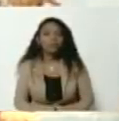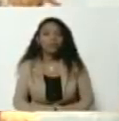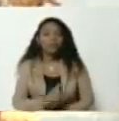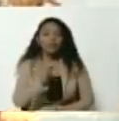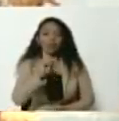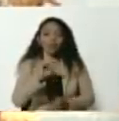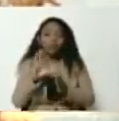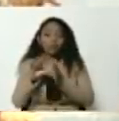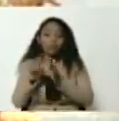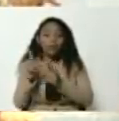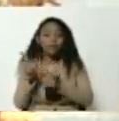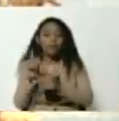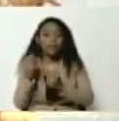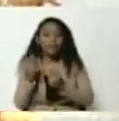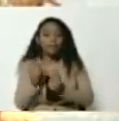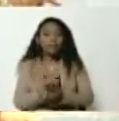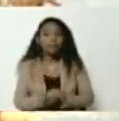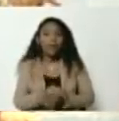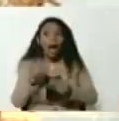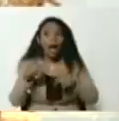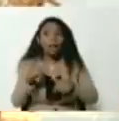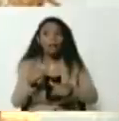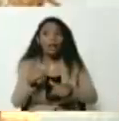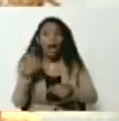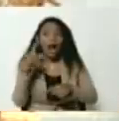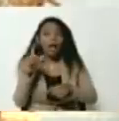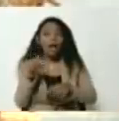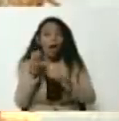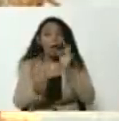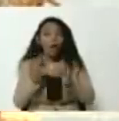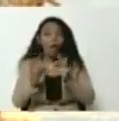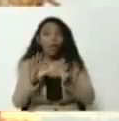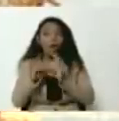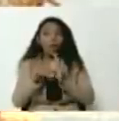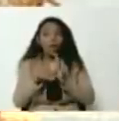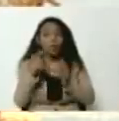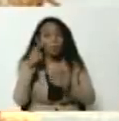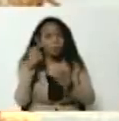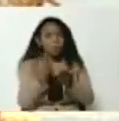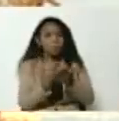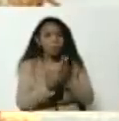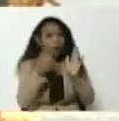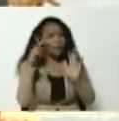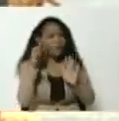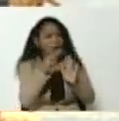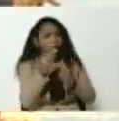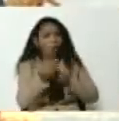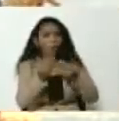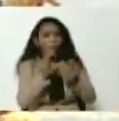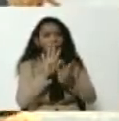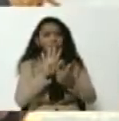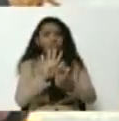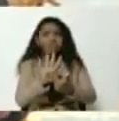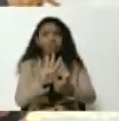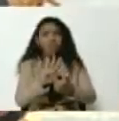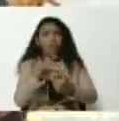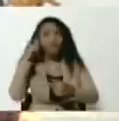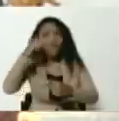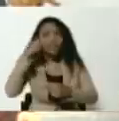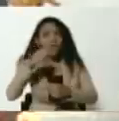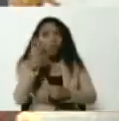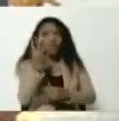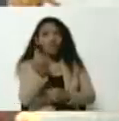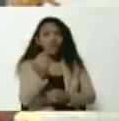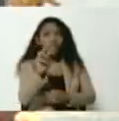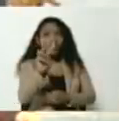roben esos reales. Aquí está el abogado ladrón. Vamos a ver lo que aquí está denominado como video número